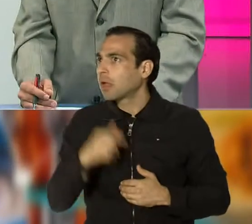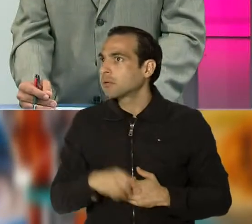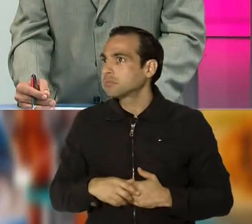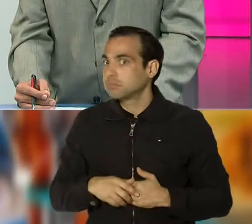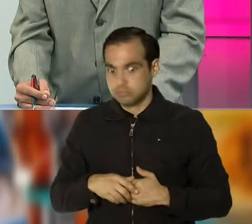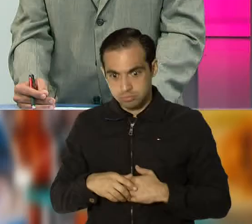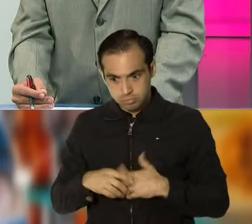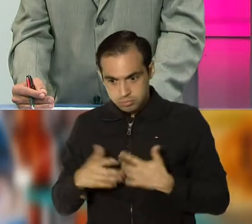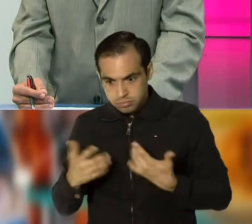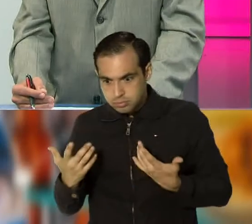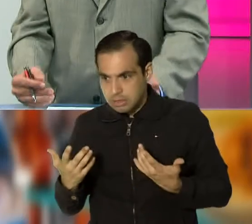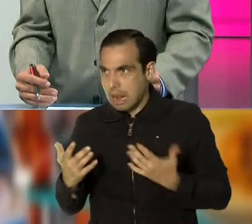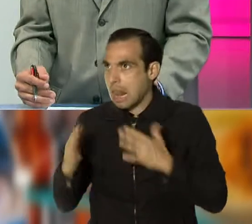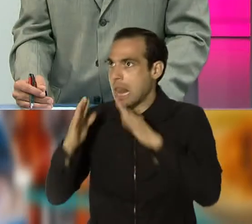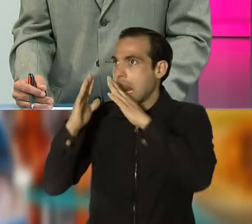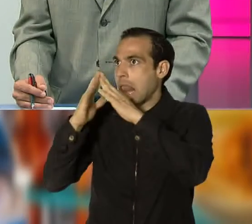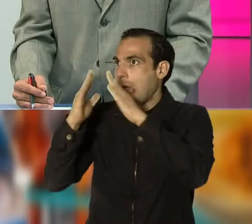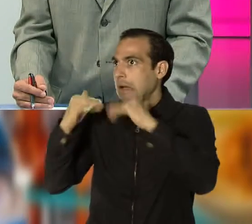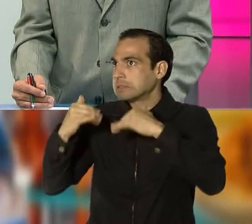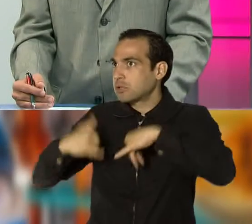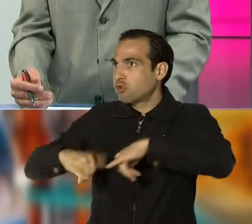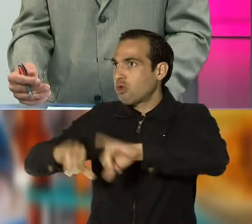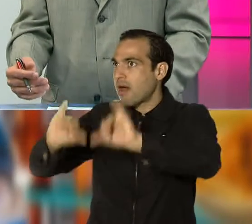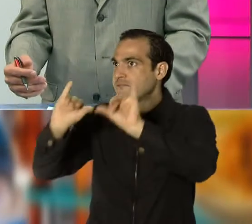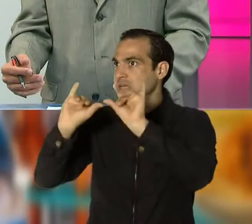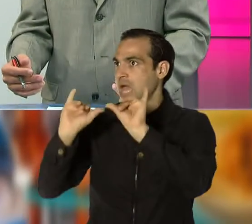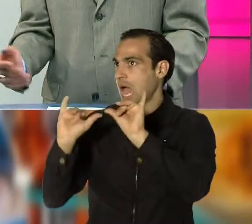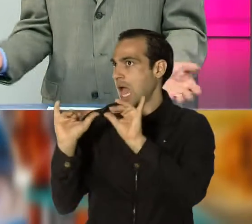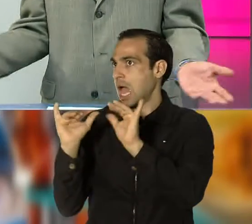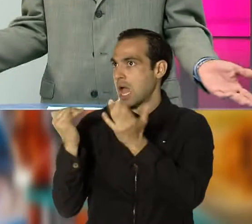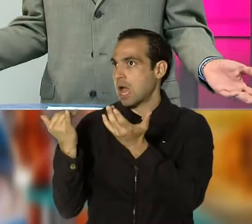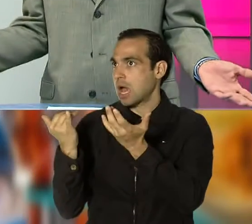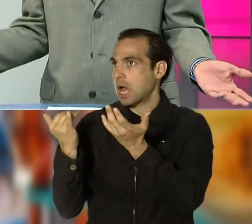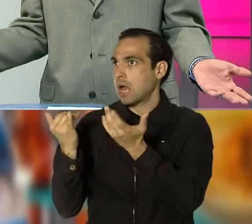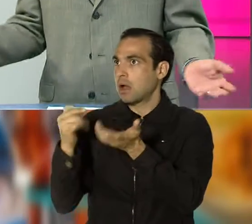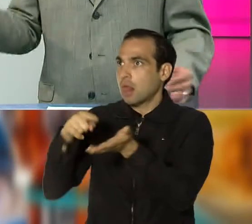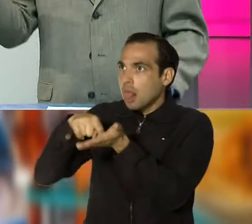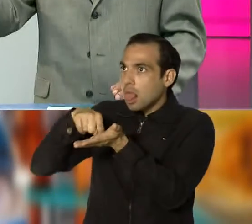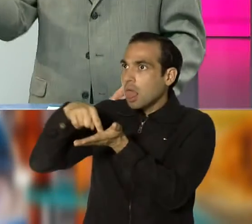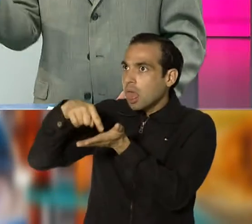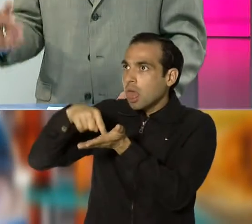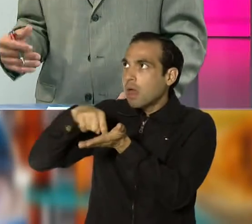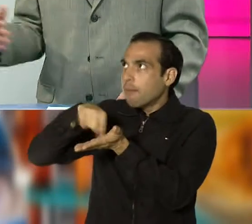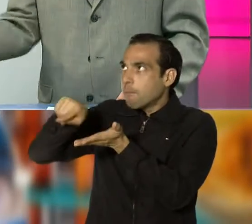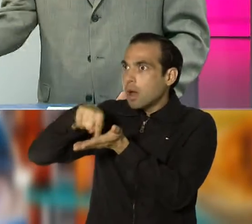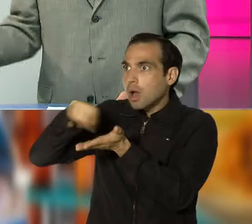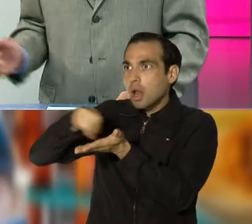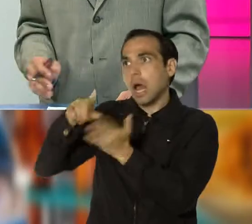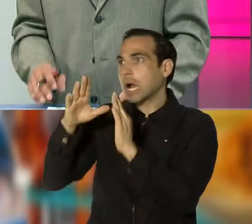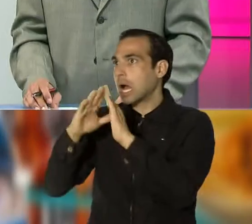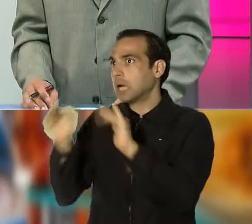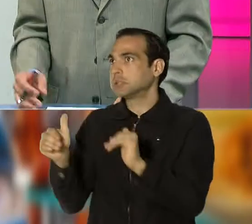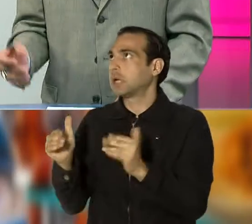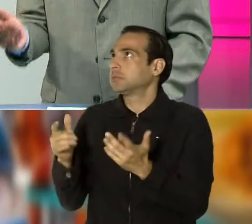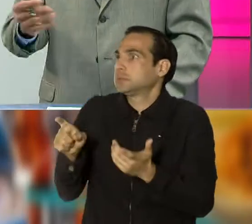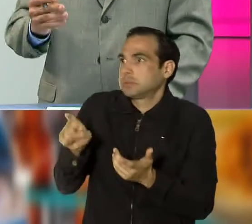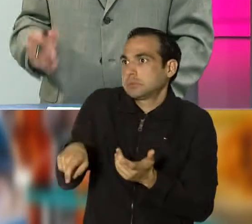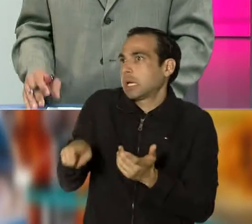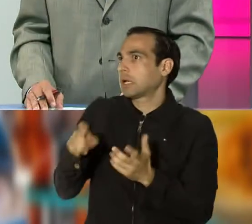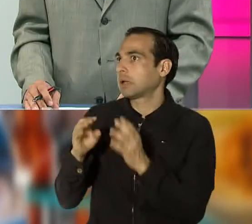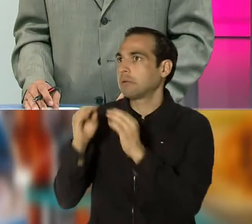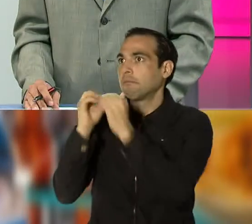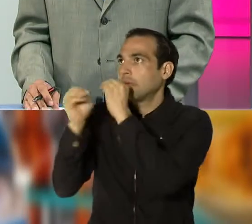a un banco, esa residencia, y lo está pagando, pero tiene que sobrevivir, tiene que arreglar el techo, tiene que arreglar la plomería, tiene que